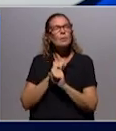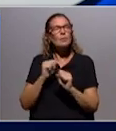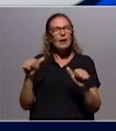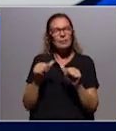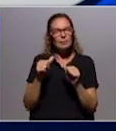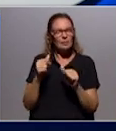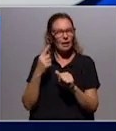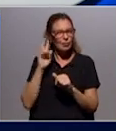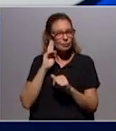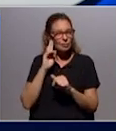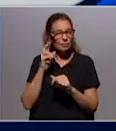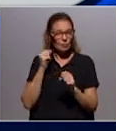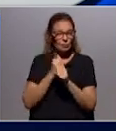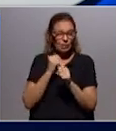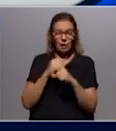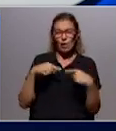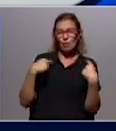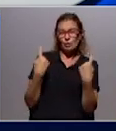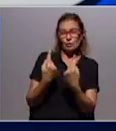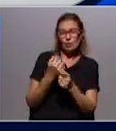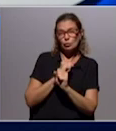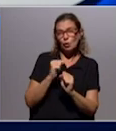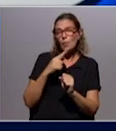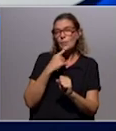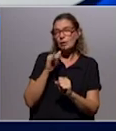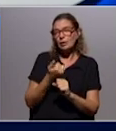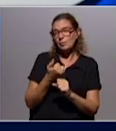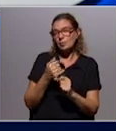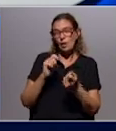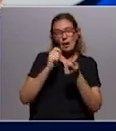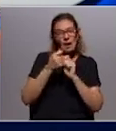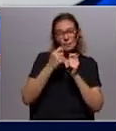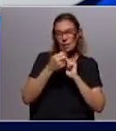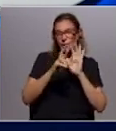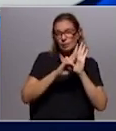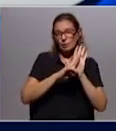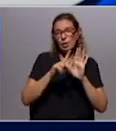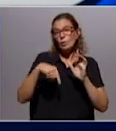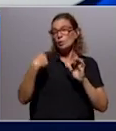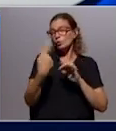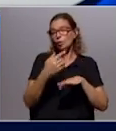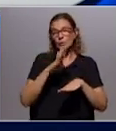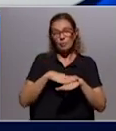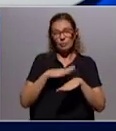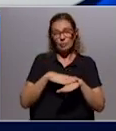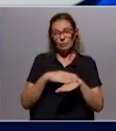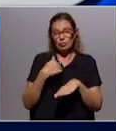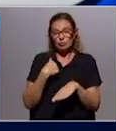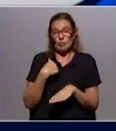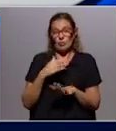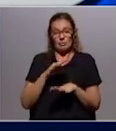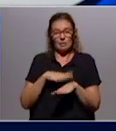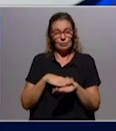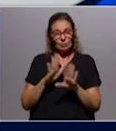combatir los rumores es un trabajo colectivo en el que todos por ejemplo participen de los cambios reglamentos luego sean cargos yo generé esto y